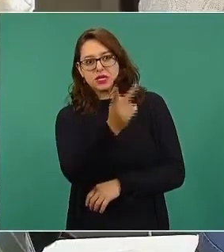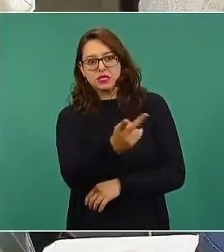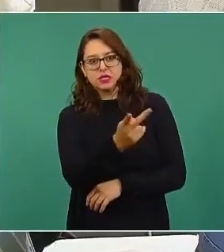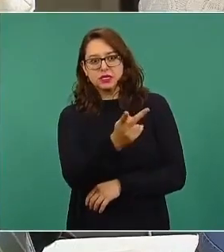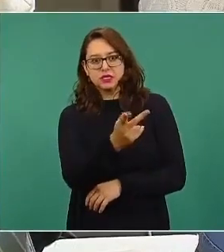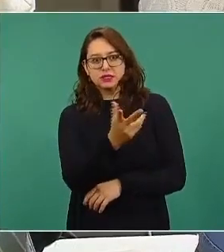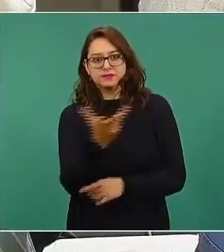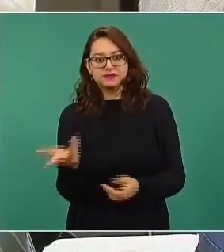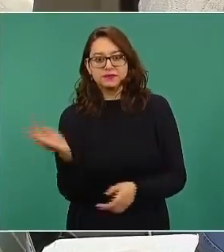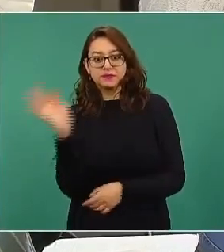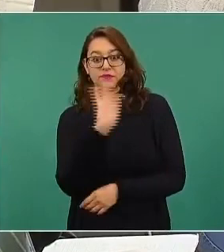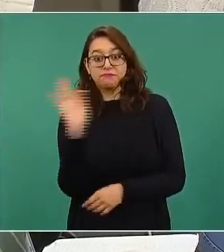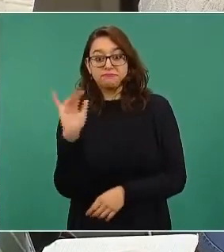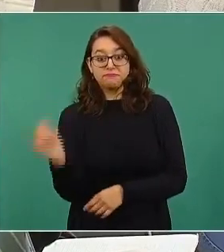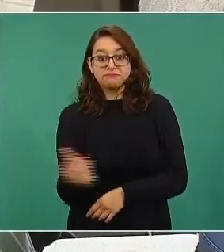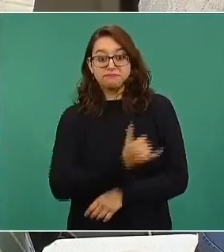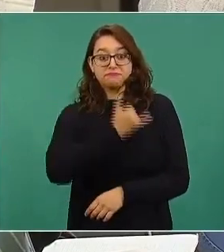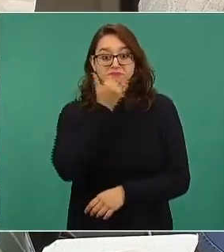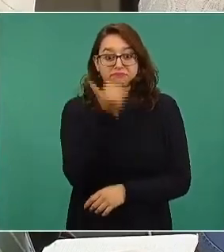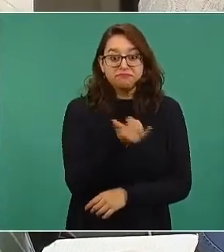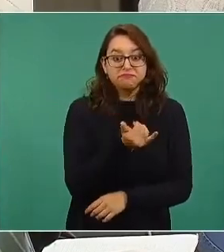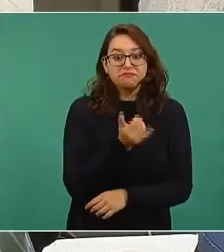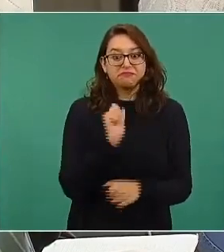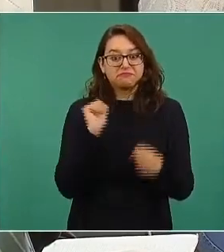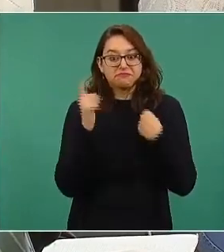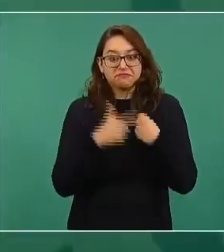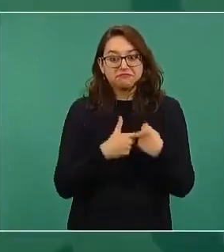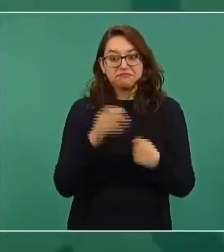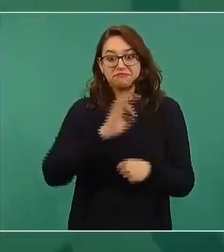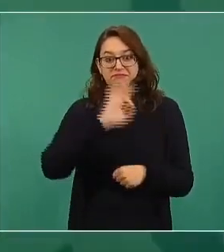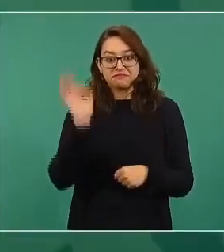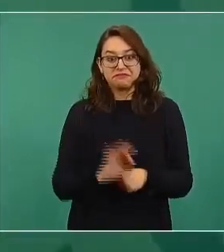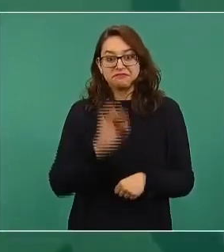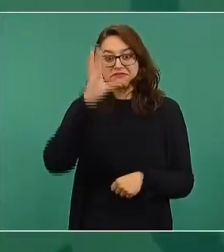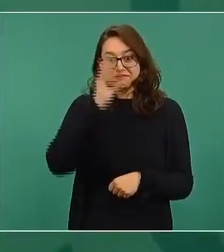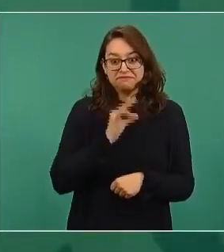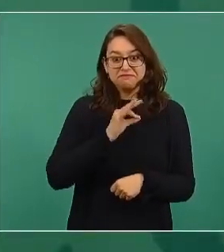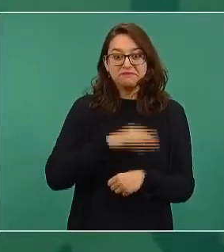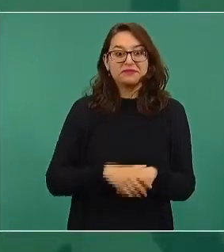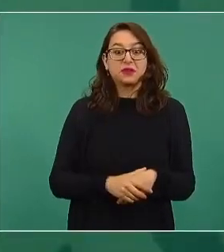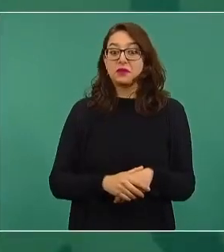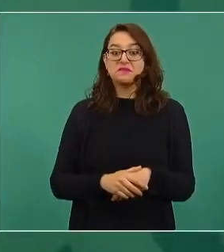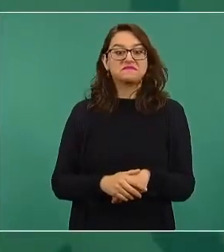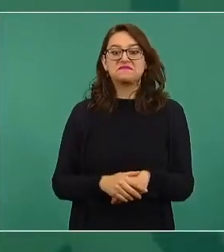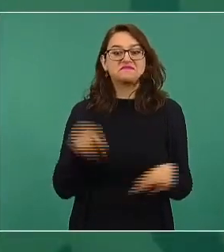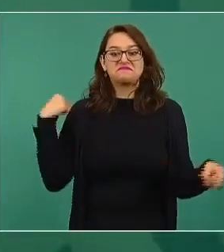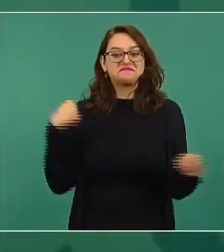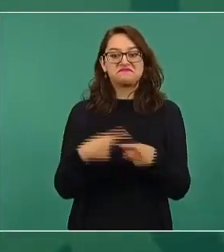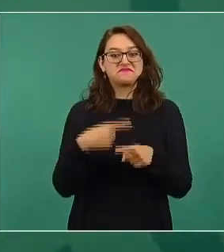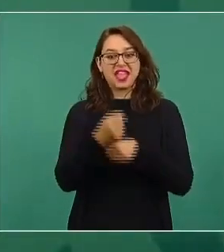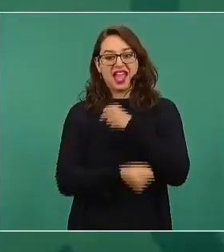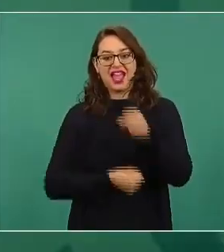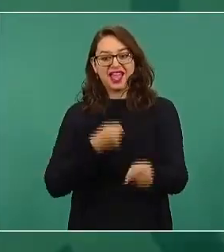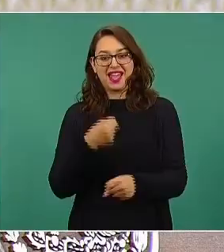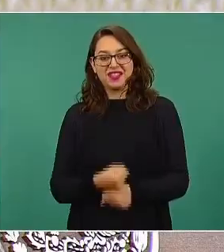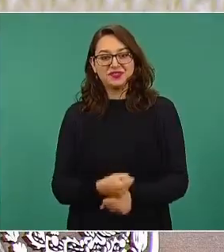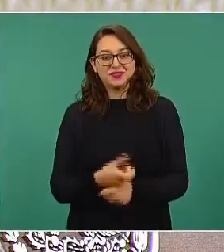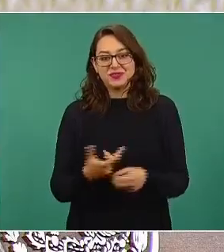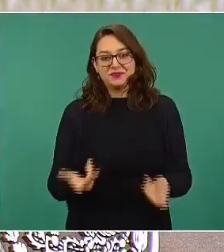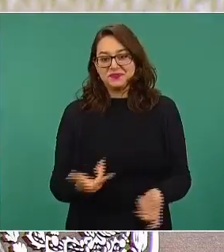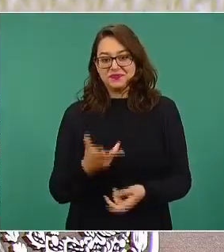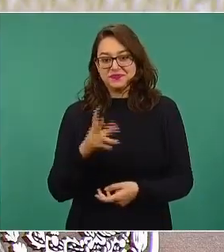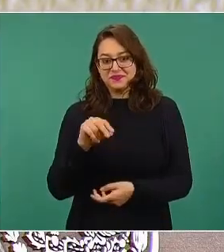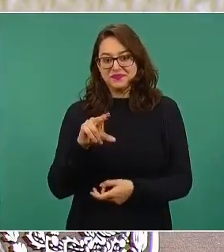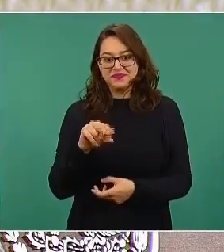se les equivoque el precio, que le pongan de $1 a las ofertas? Lo que sucede No, este año no les funcionó. Yo lo veo como una estrategia de